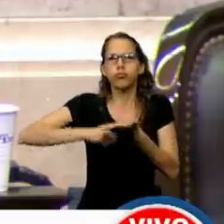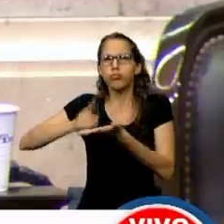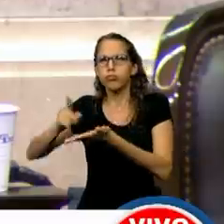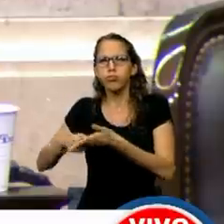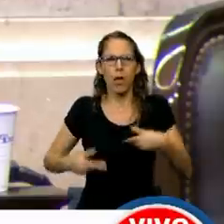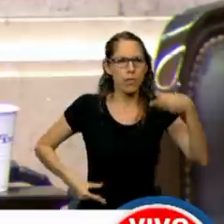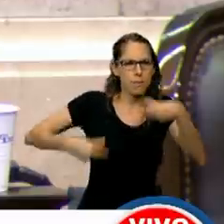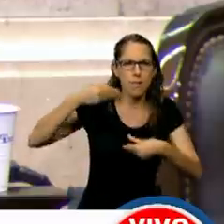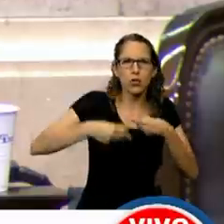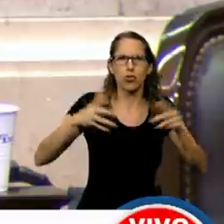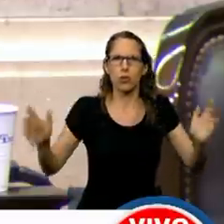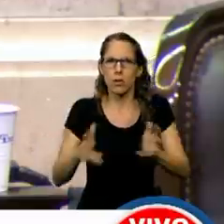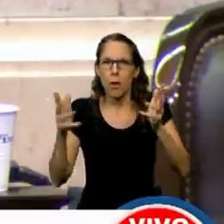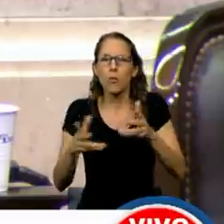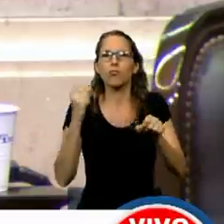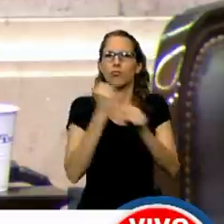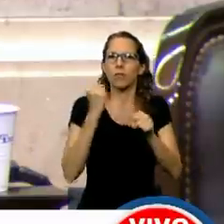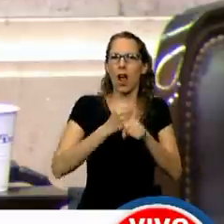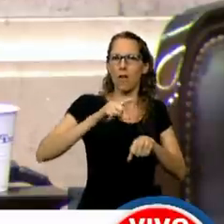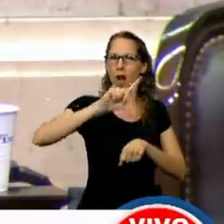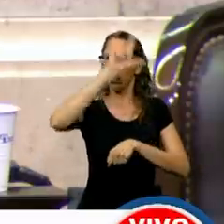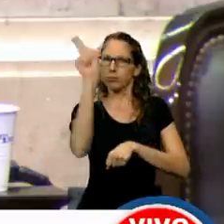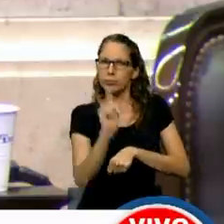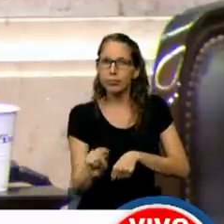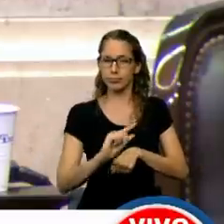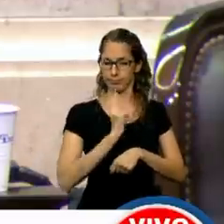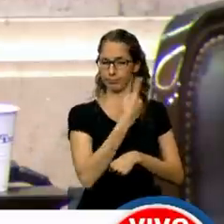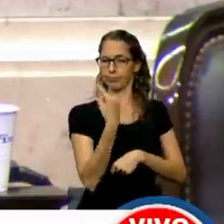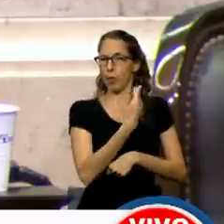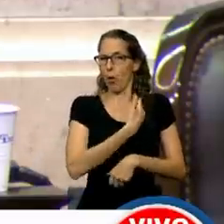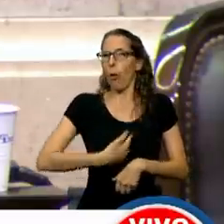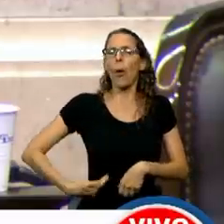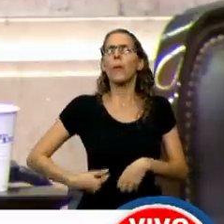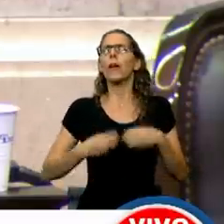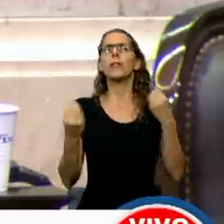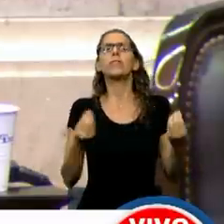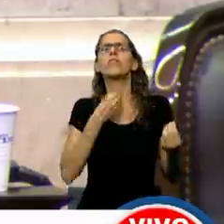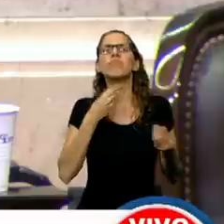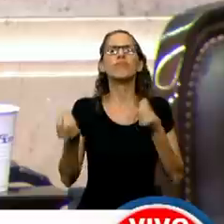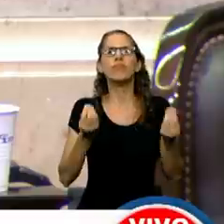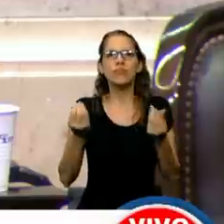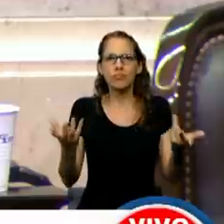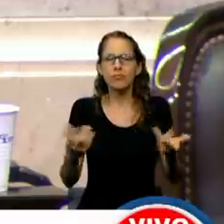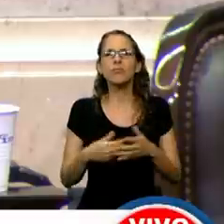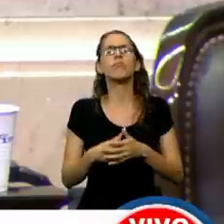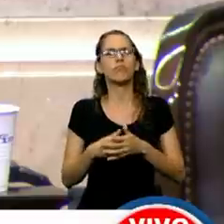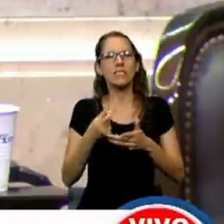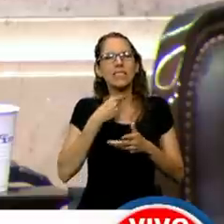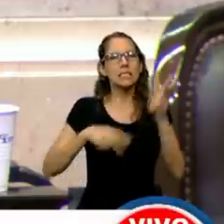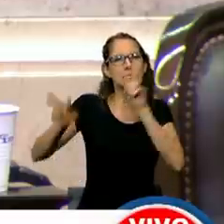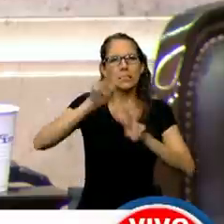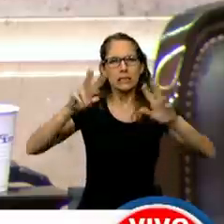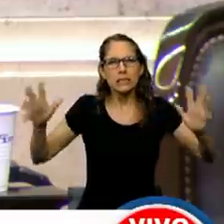inversiones de trabajo nacional nuestro gobierno lo que está lo que está buscando es generar más crecimiento